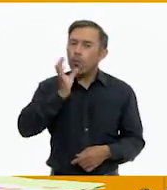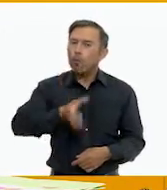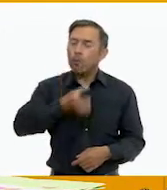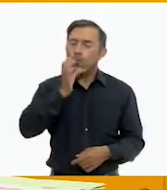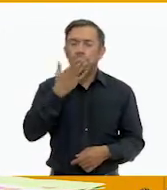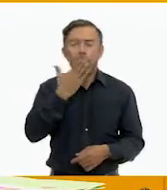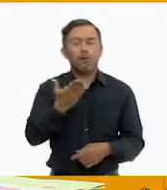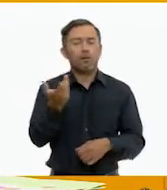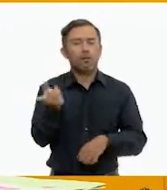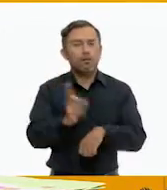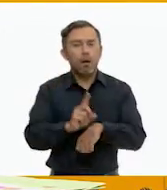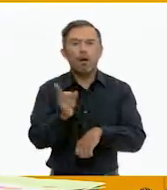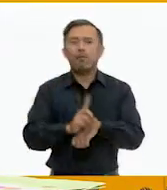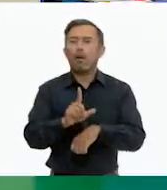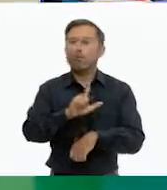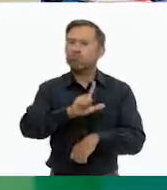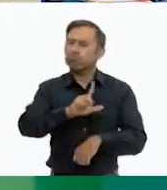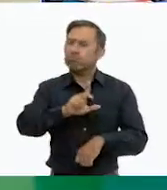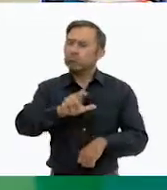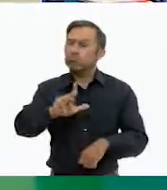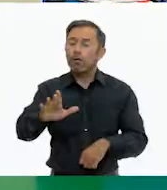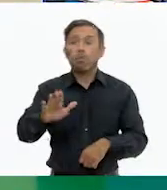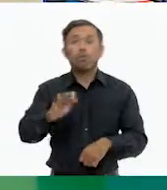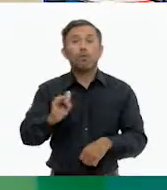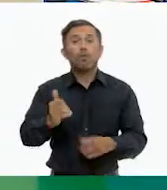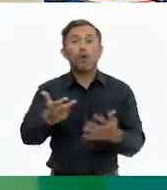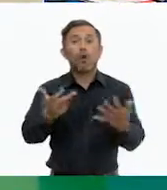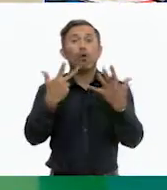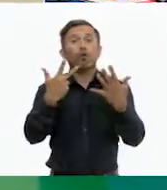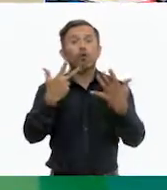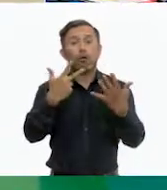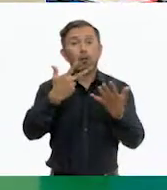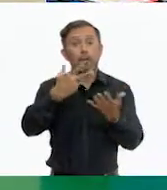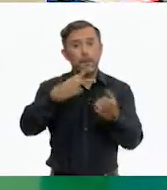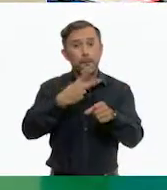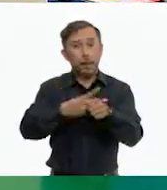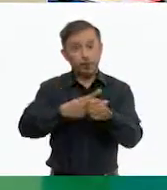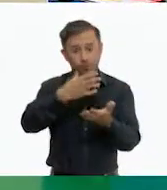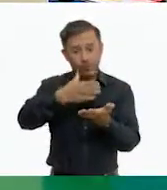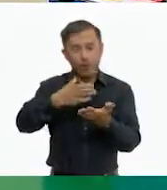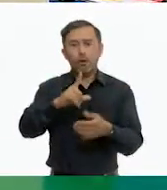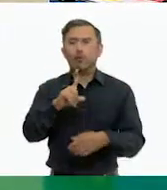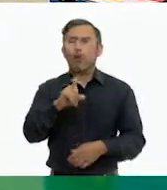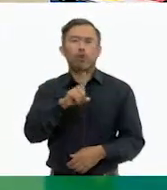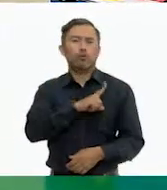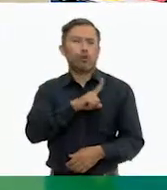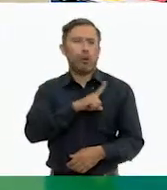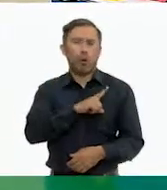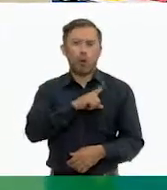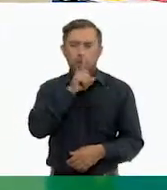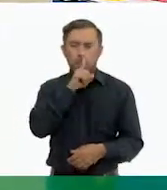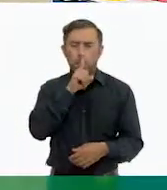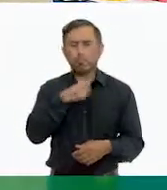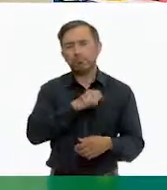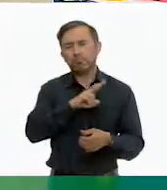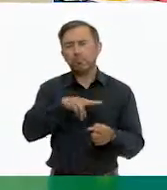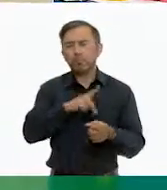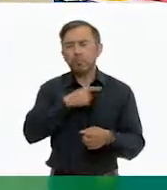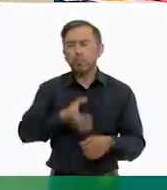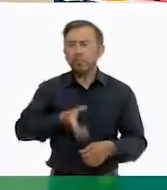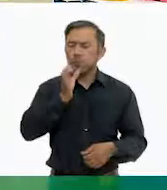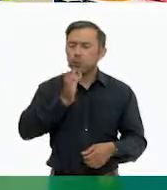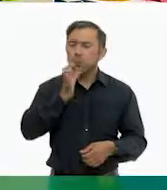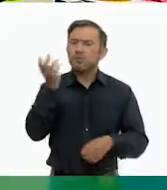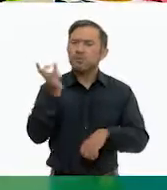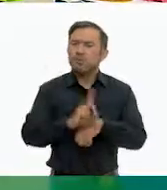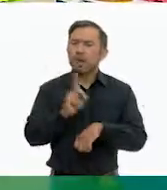días, 8 vasos de agua natural, todos los días en casa. Esto ayudará